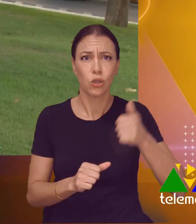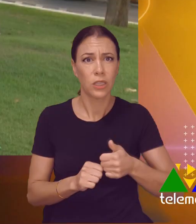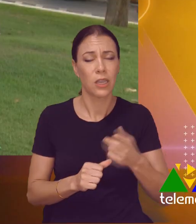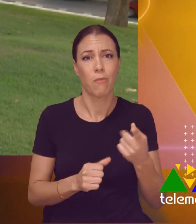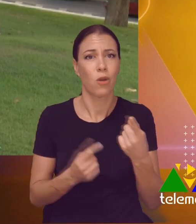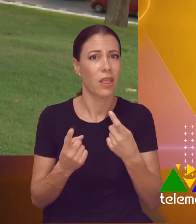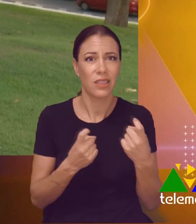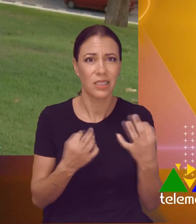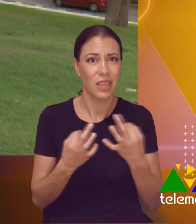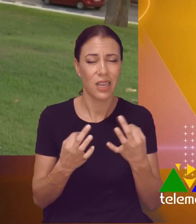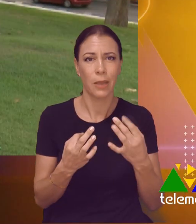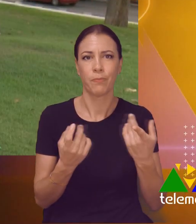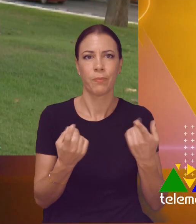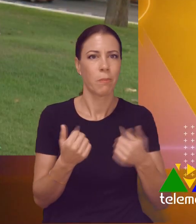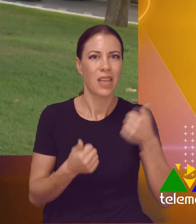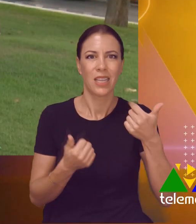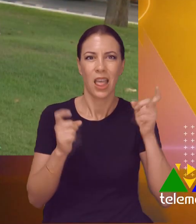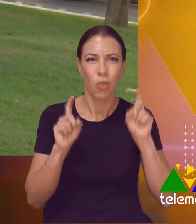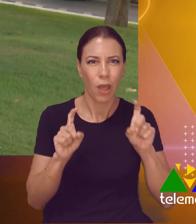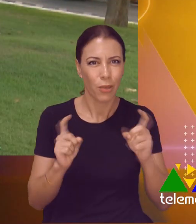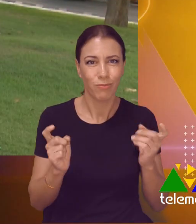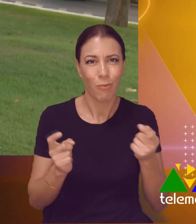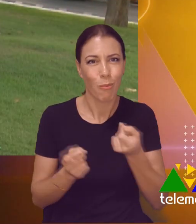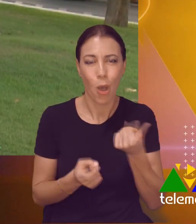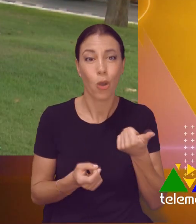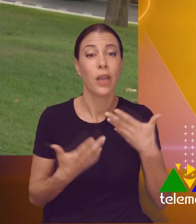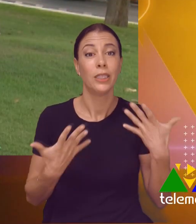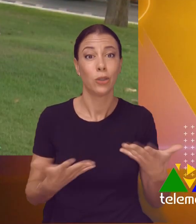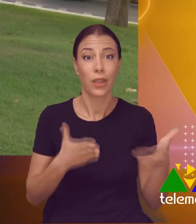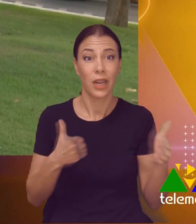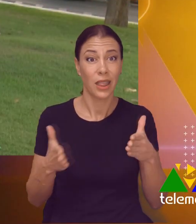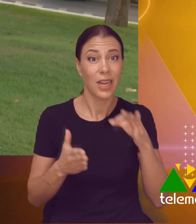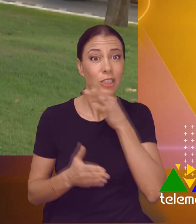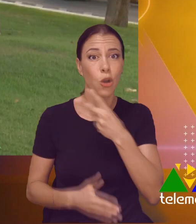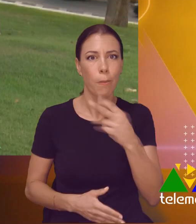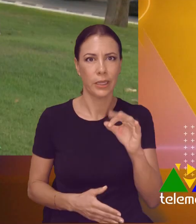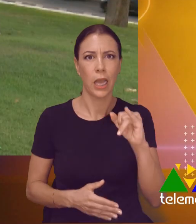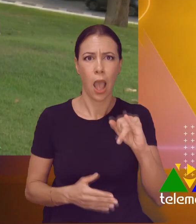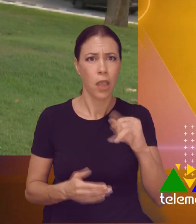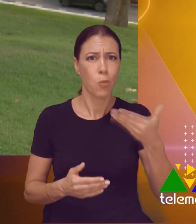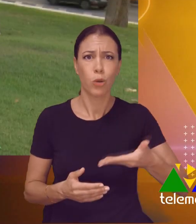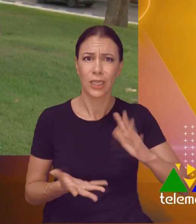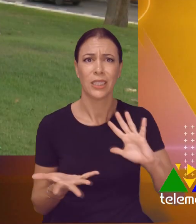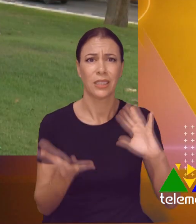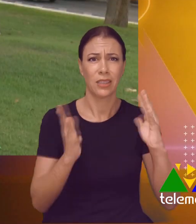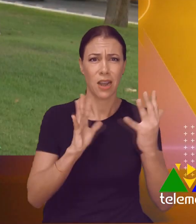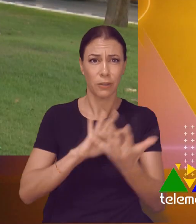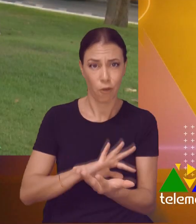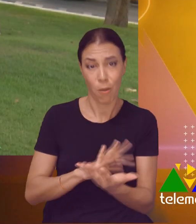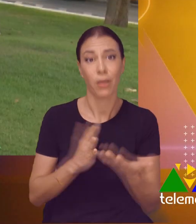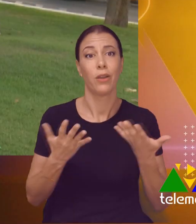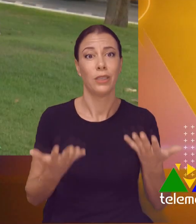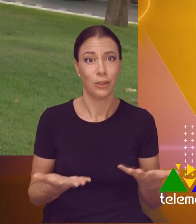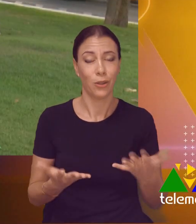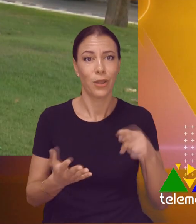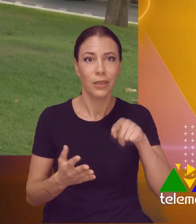tiempo grandes carencias en servicios urbanos y educativos. En las últimas décadas del siglo XX sufría una importante transformación.